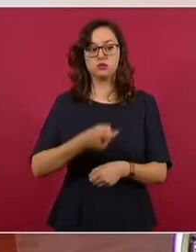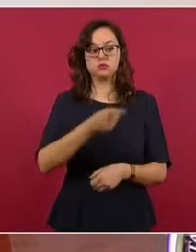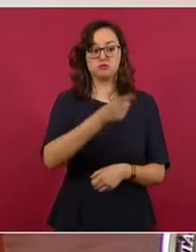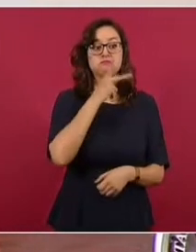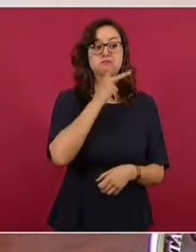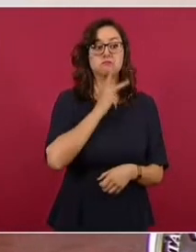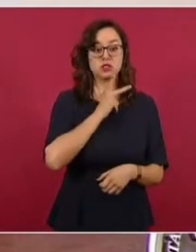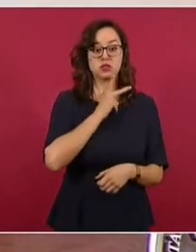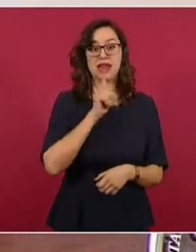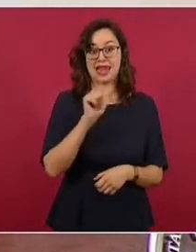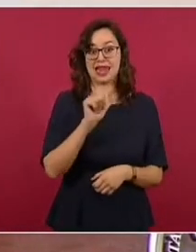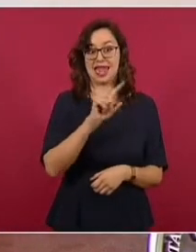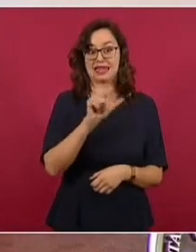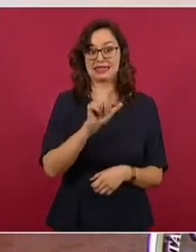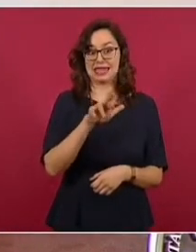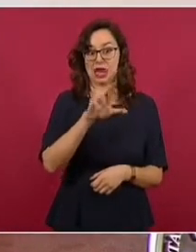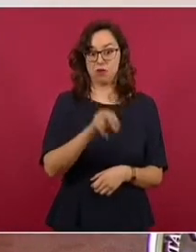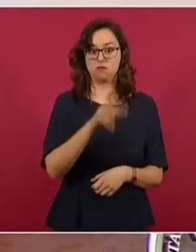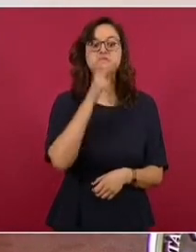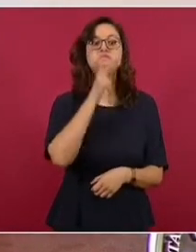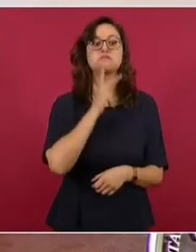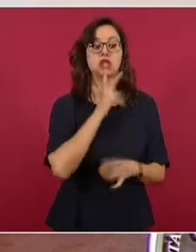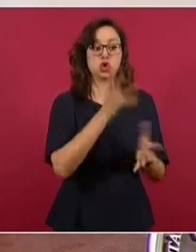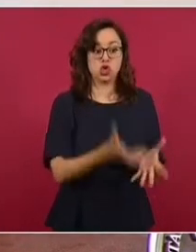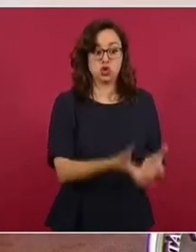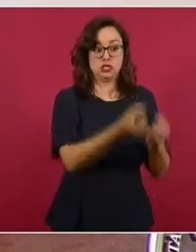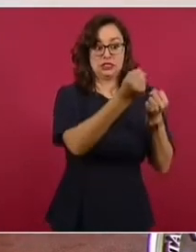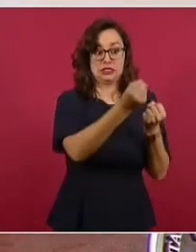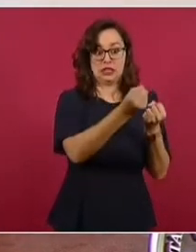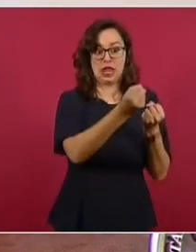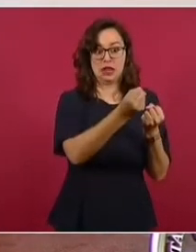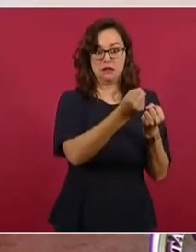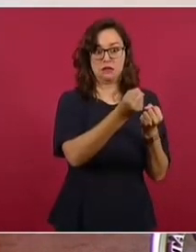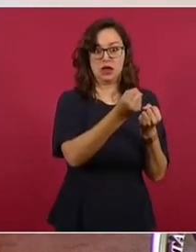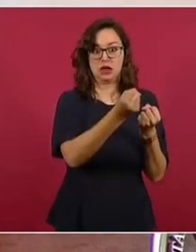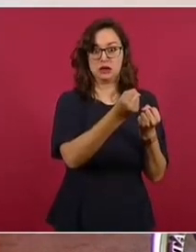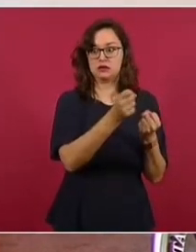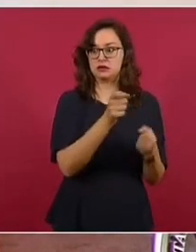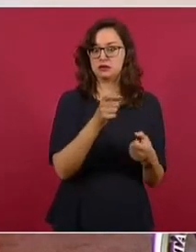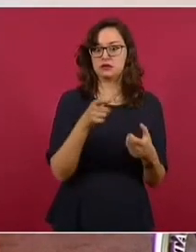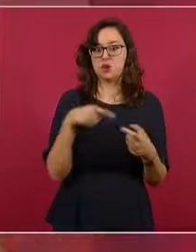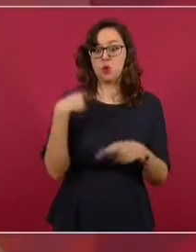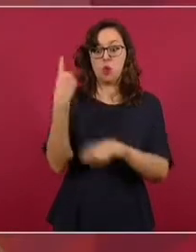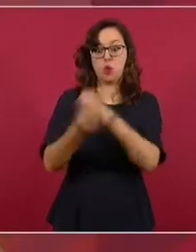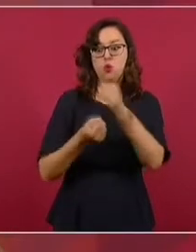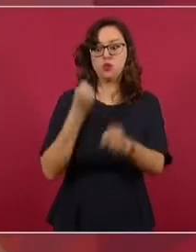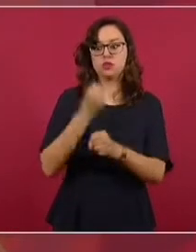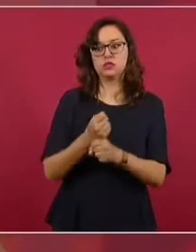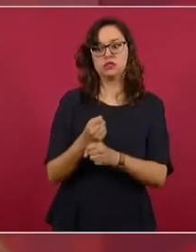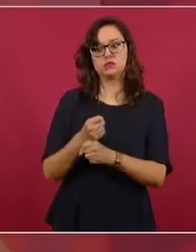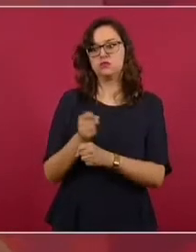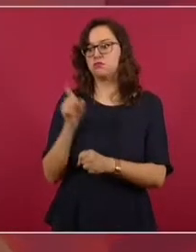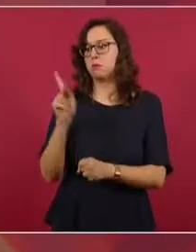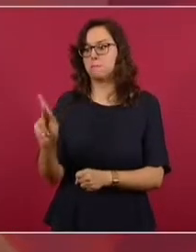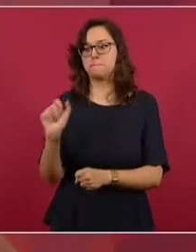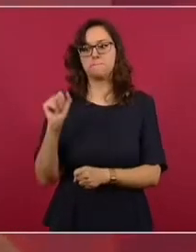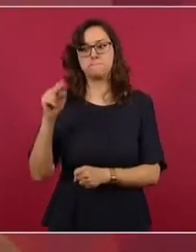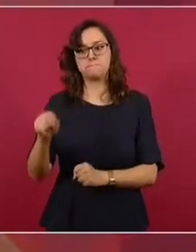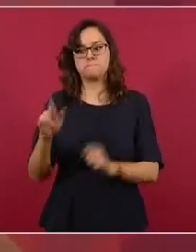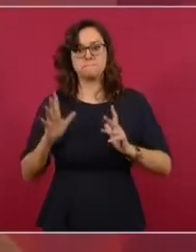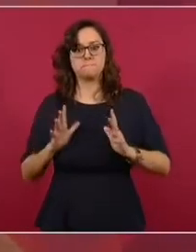petrolera y a la política popular y patriótica del general Cárdenas, surge el PAN en